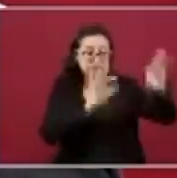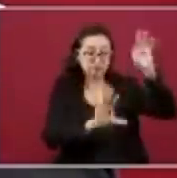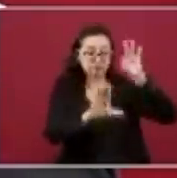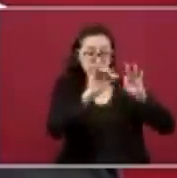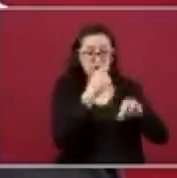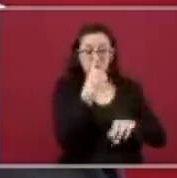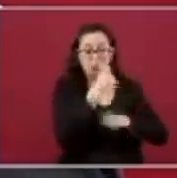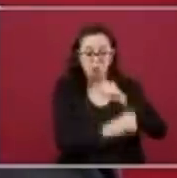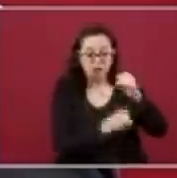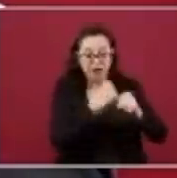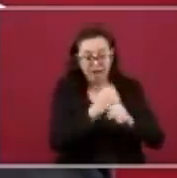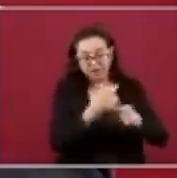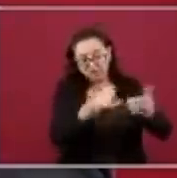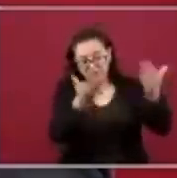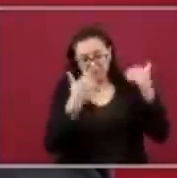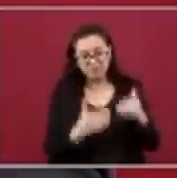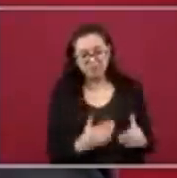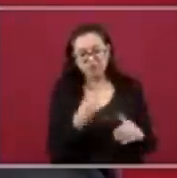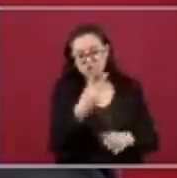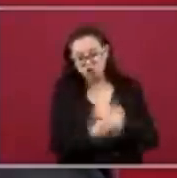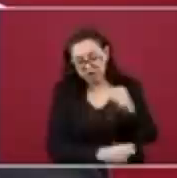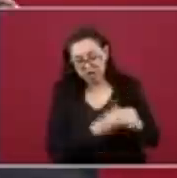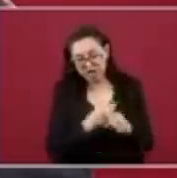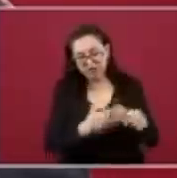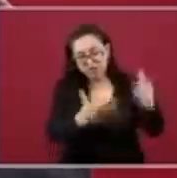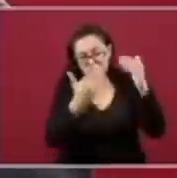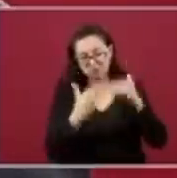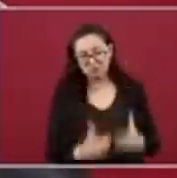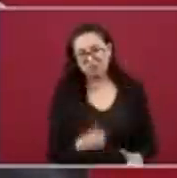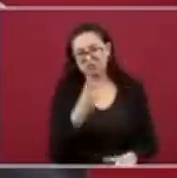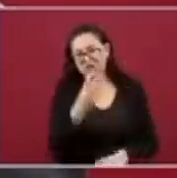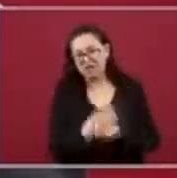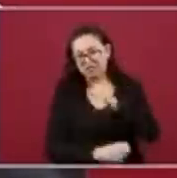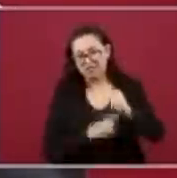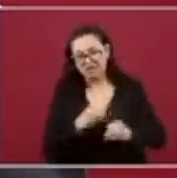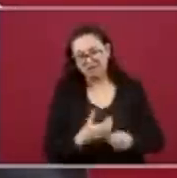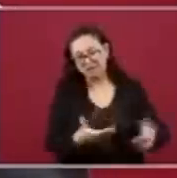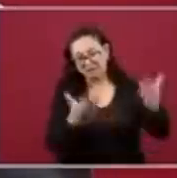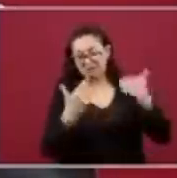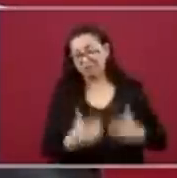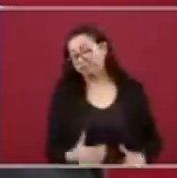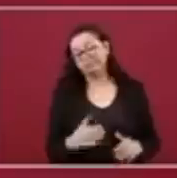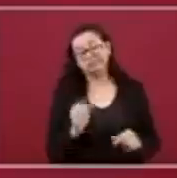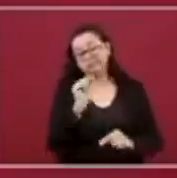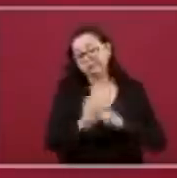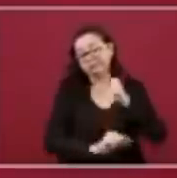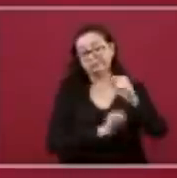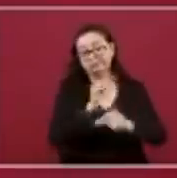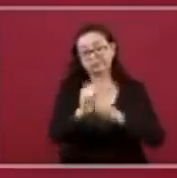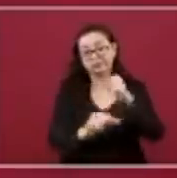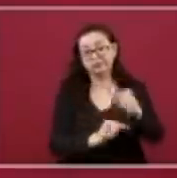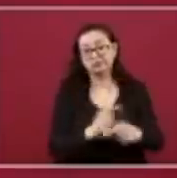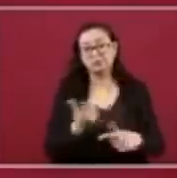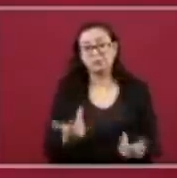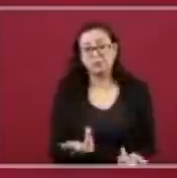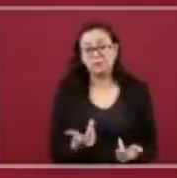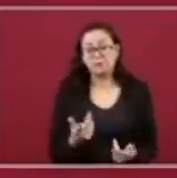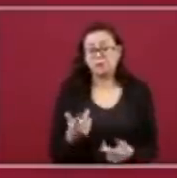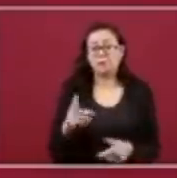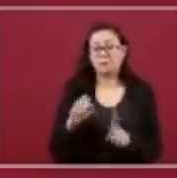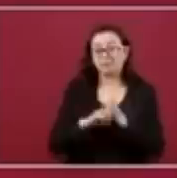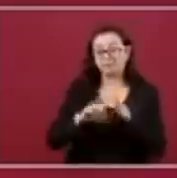El caso del tren de Guadalajara, pues son